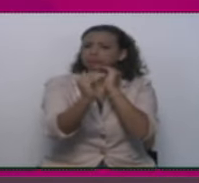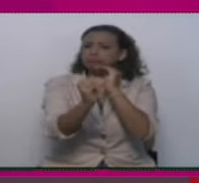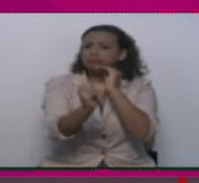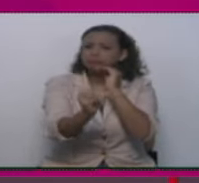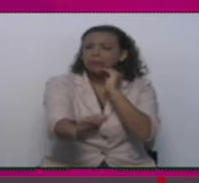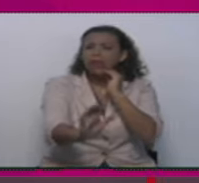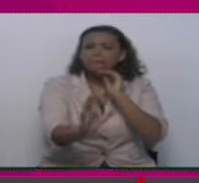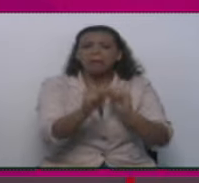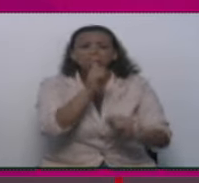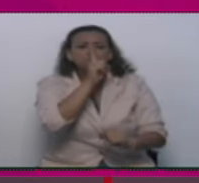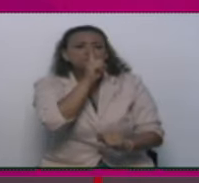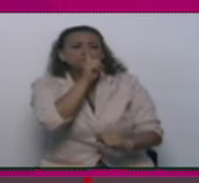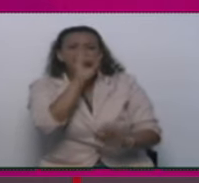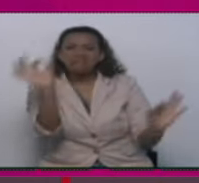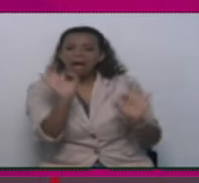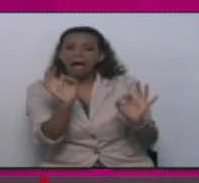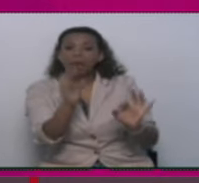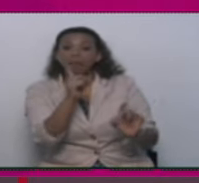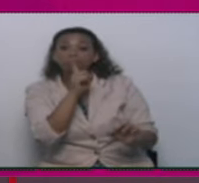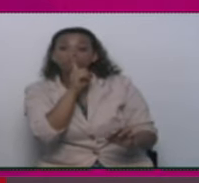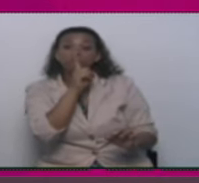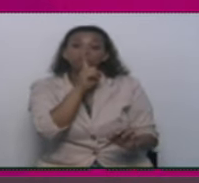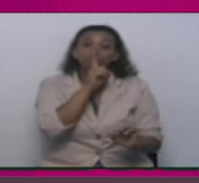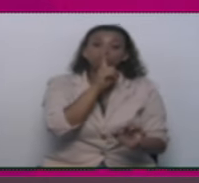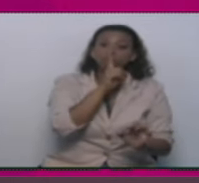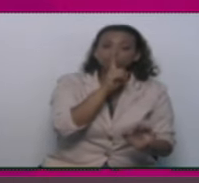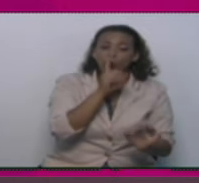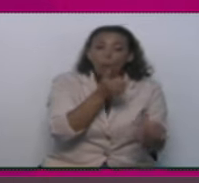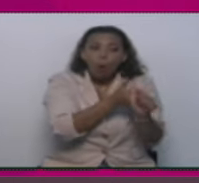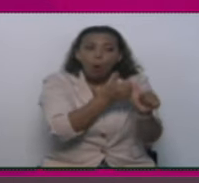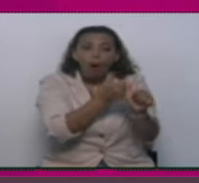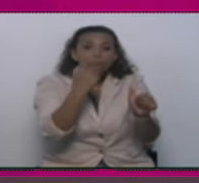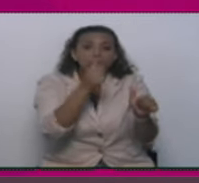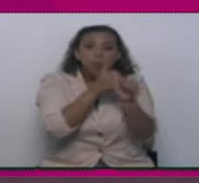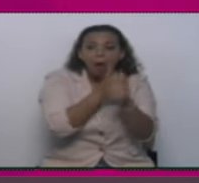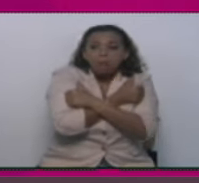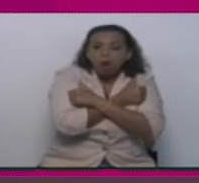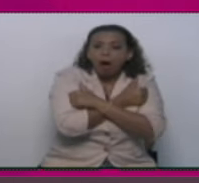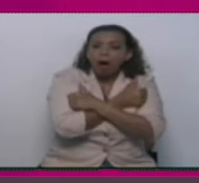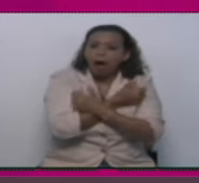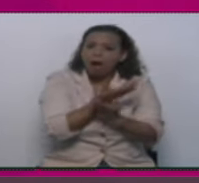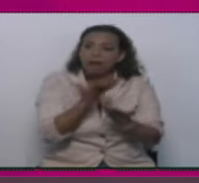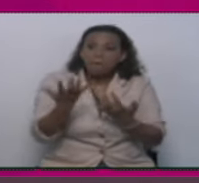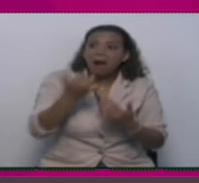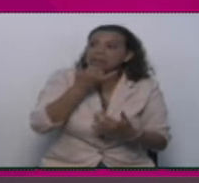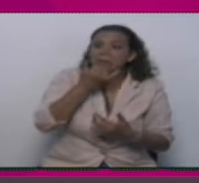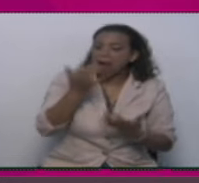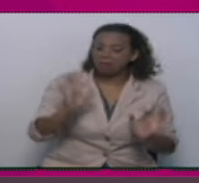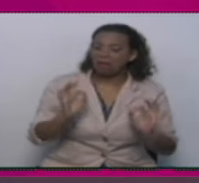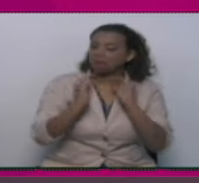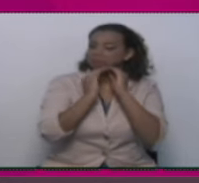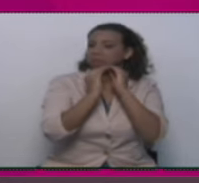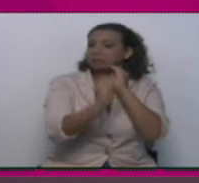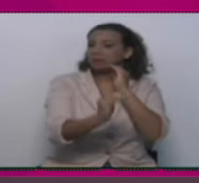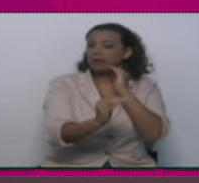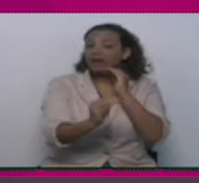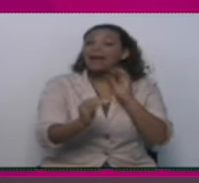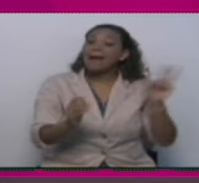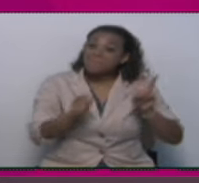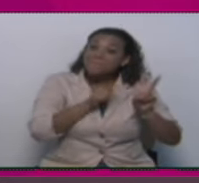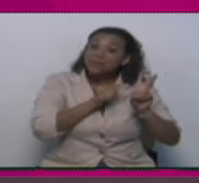ya callados y no quieren, como están cómplices, y quieren que siga lo que está pasando. Este